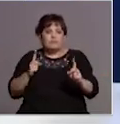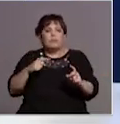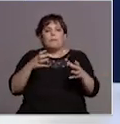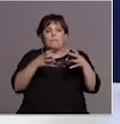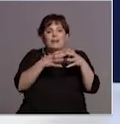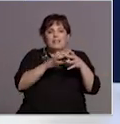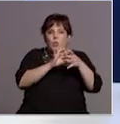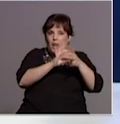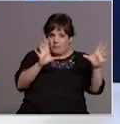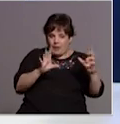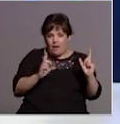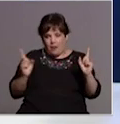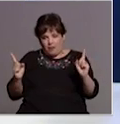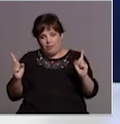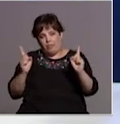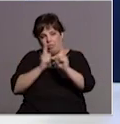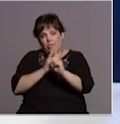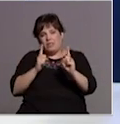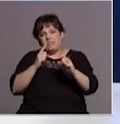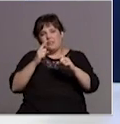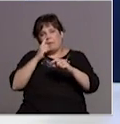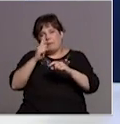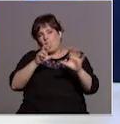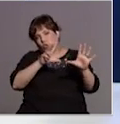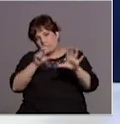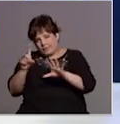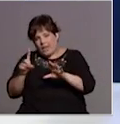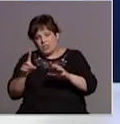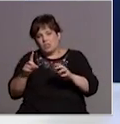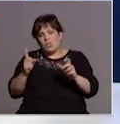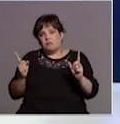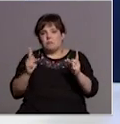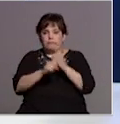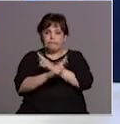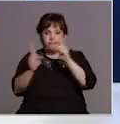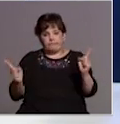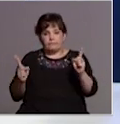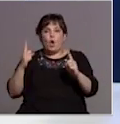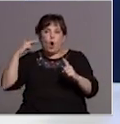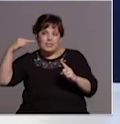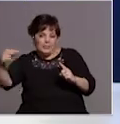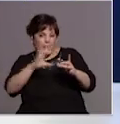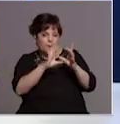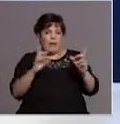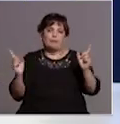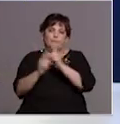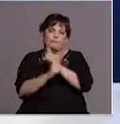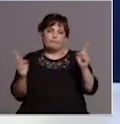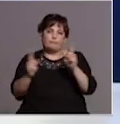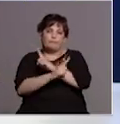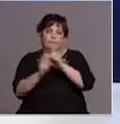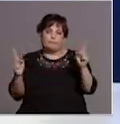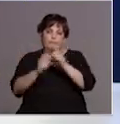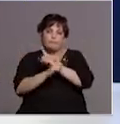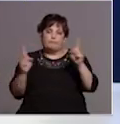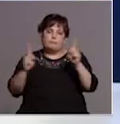liberal del siglo 19 sobre todo bueno fue la alternancia liberales y conservadores del partido liberal fue cayendo